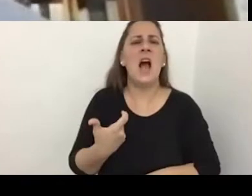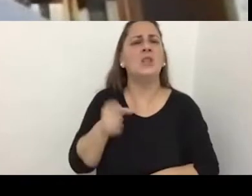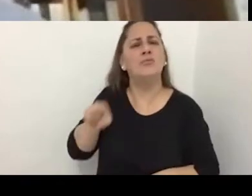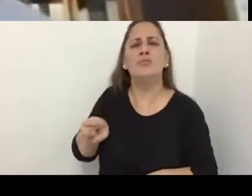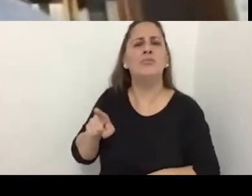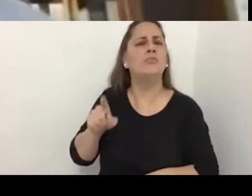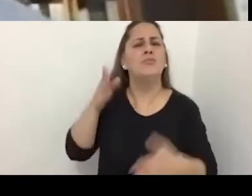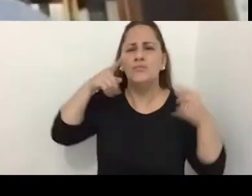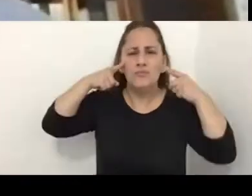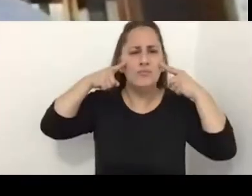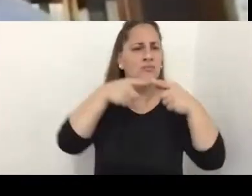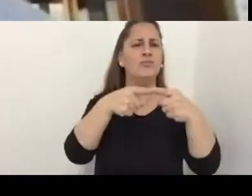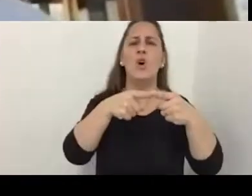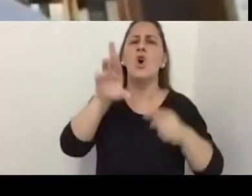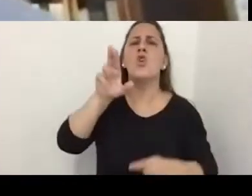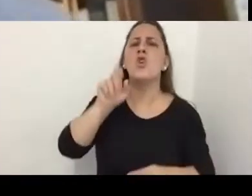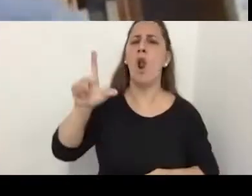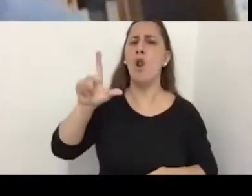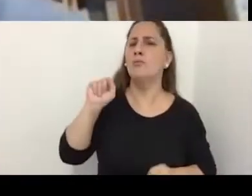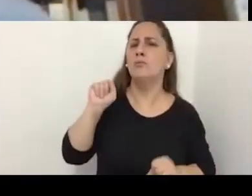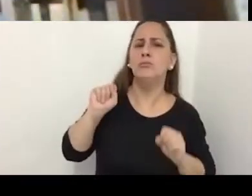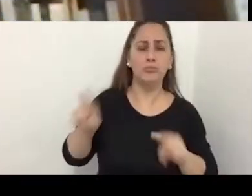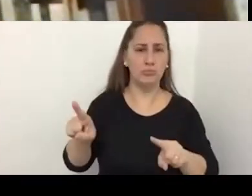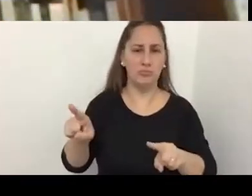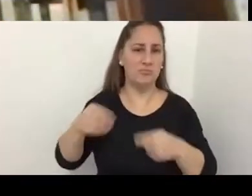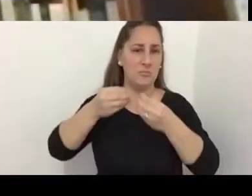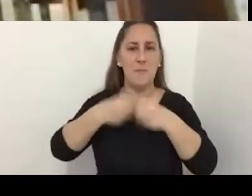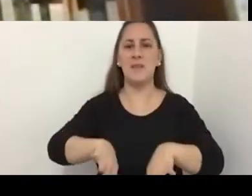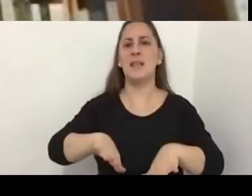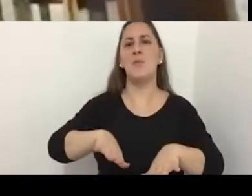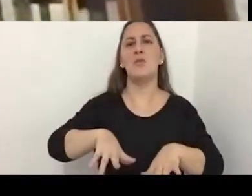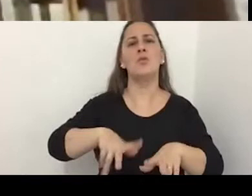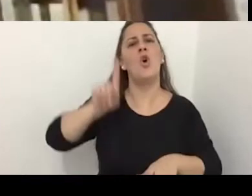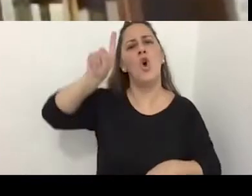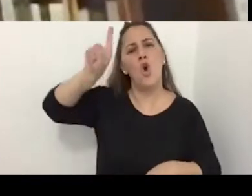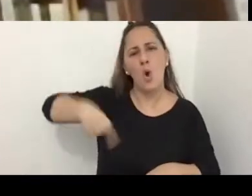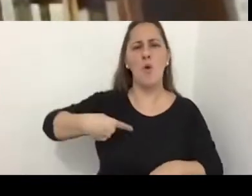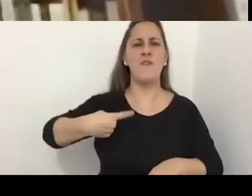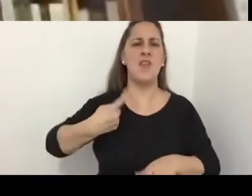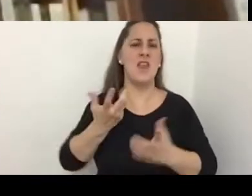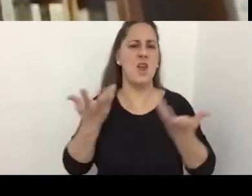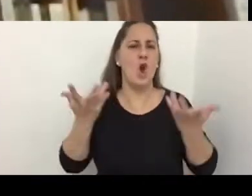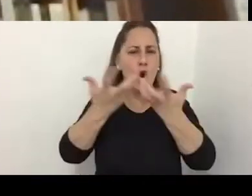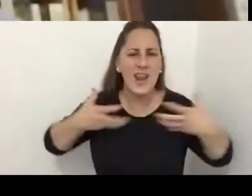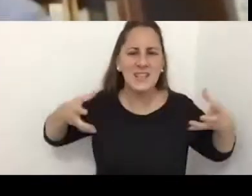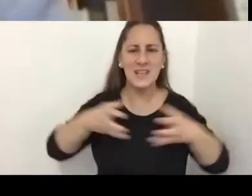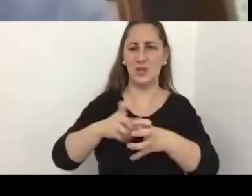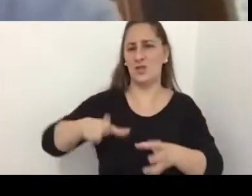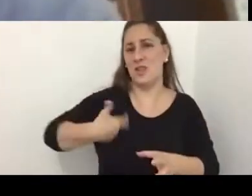rol, vienen haciéndolo desde que podemos empezar a hablar del origen de la organización sindical moderna